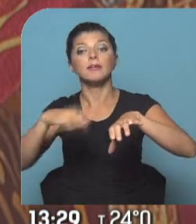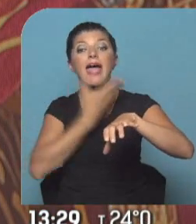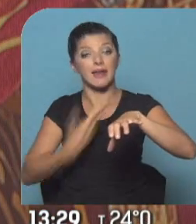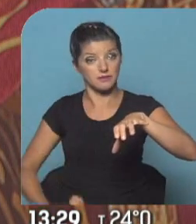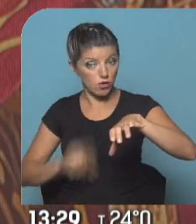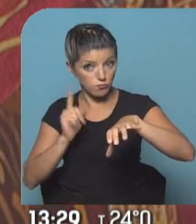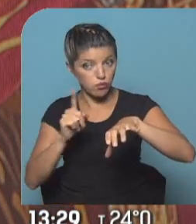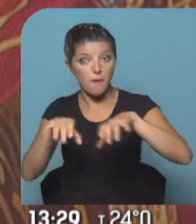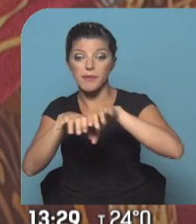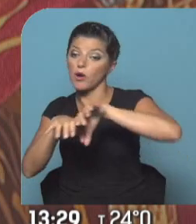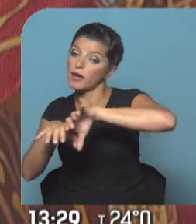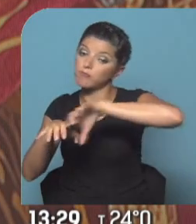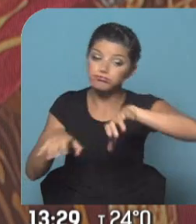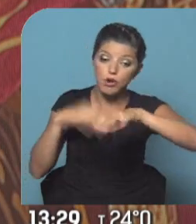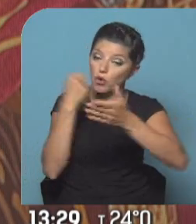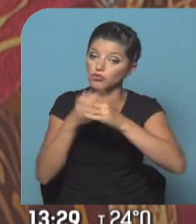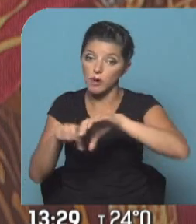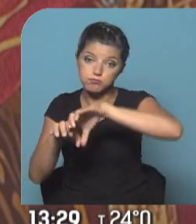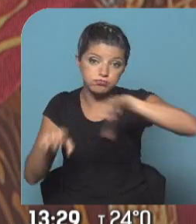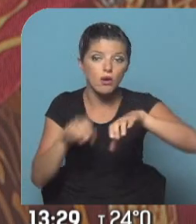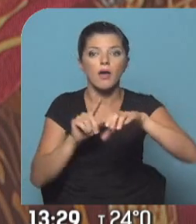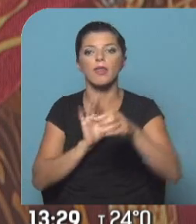pero aquel que se aparta tiene que afiliarse de nuevo a